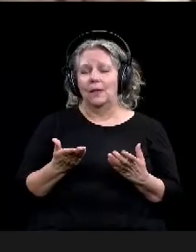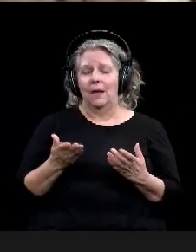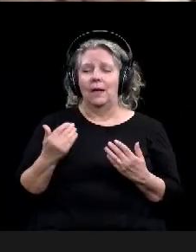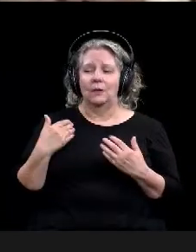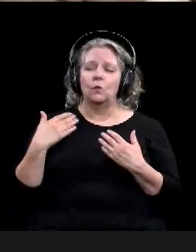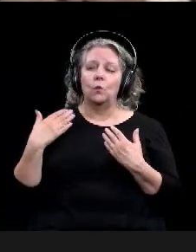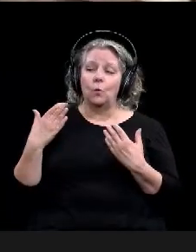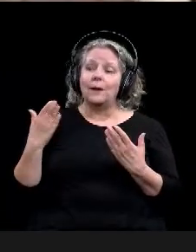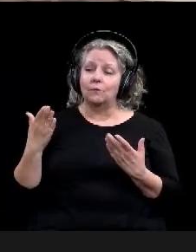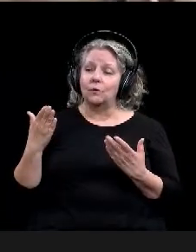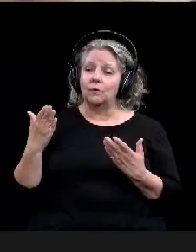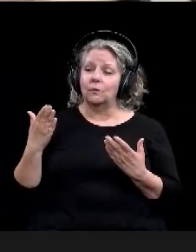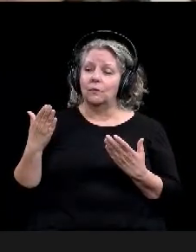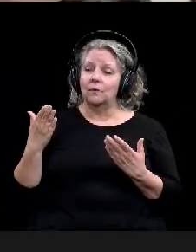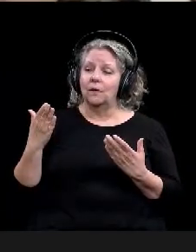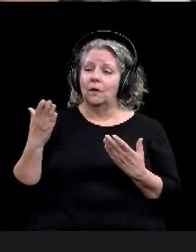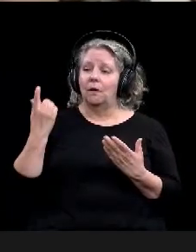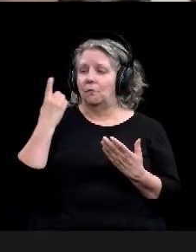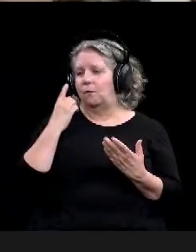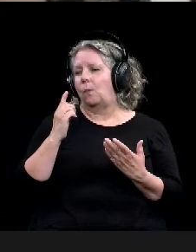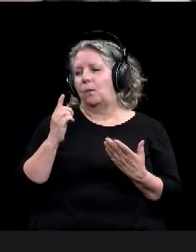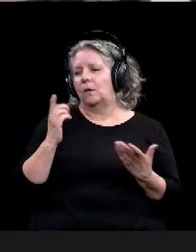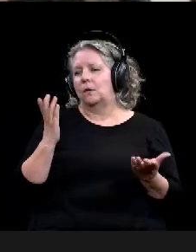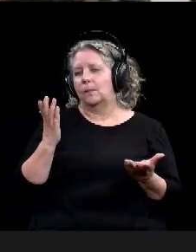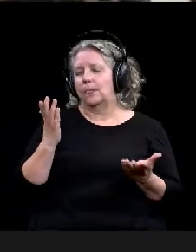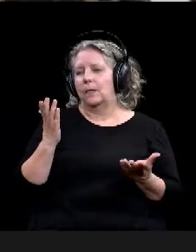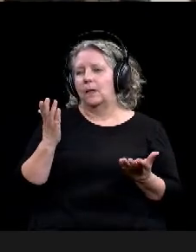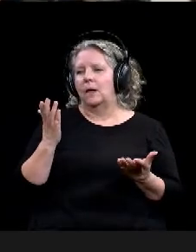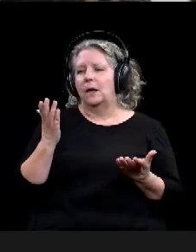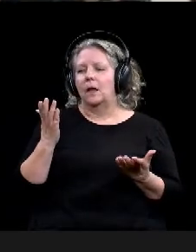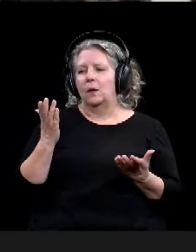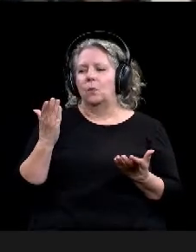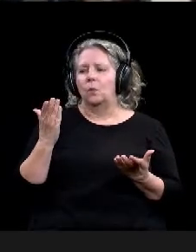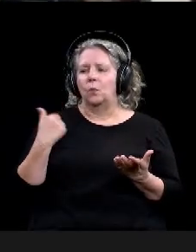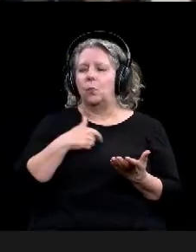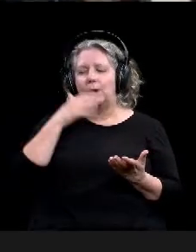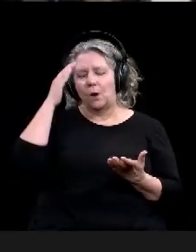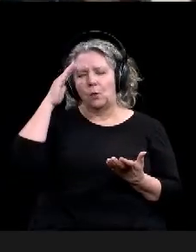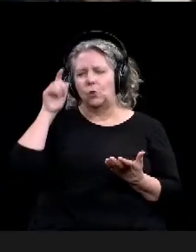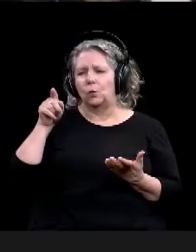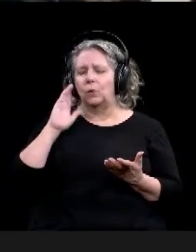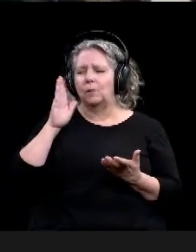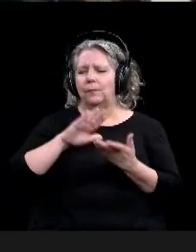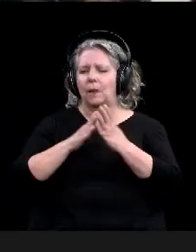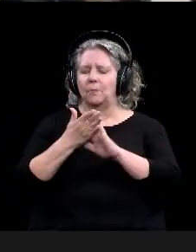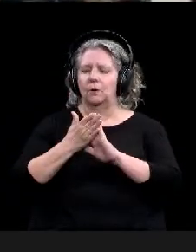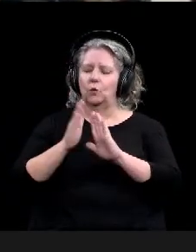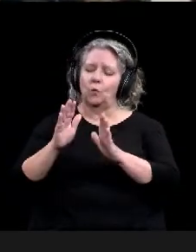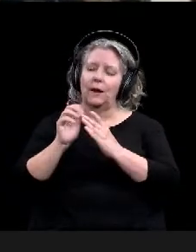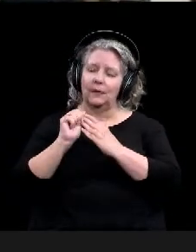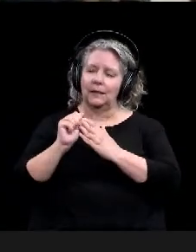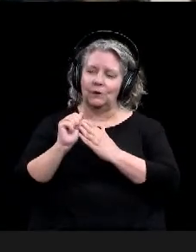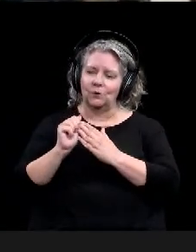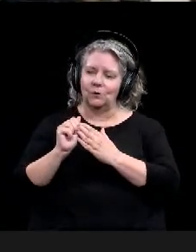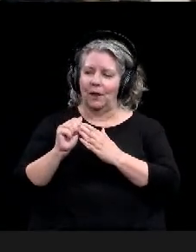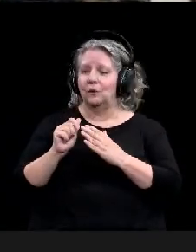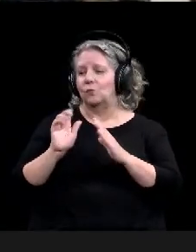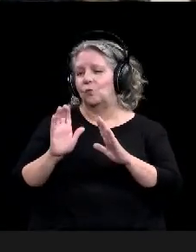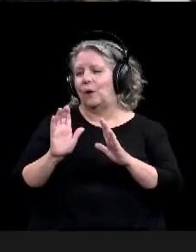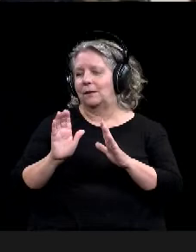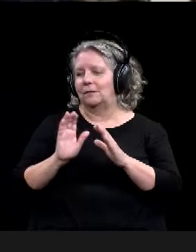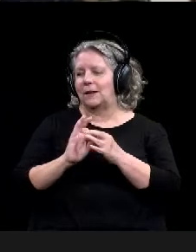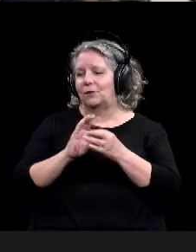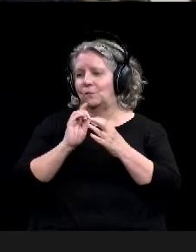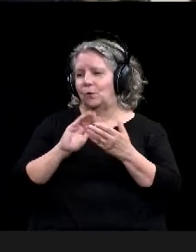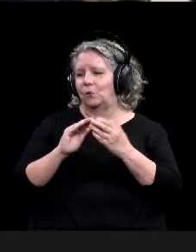yo sé que va a ser una liberal son muy grande que ustedes van a ser aquí un hueco también quiero decir gracias